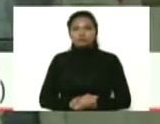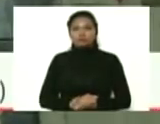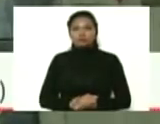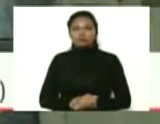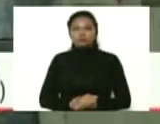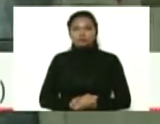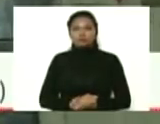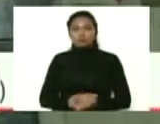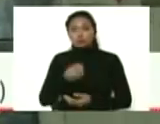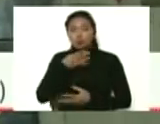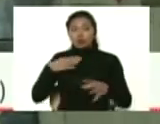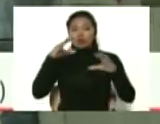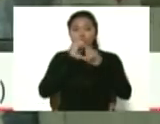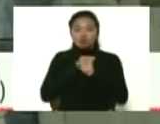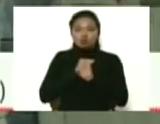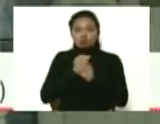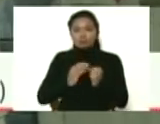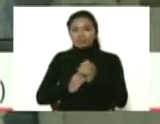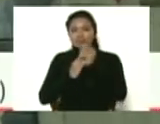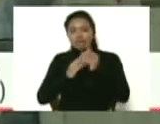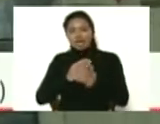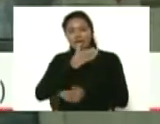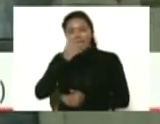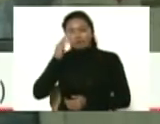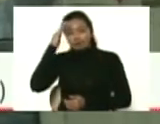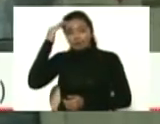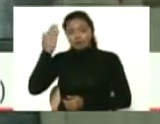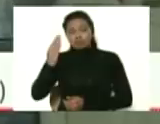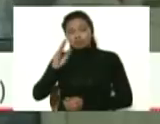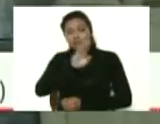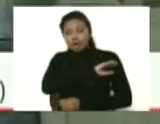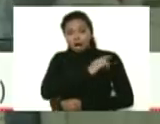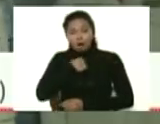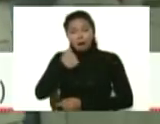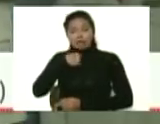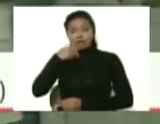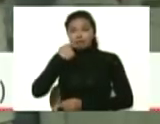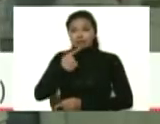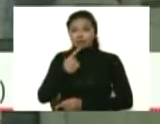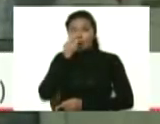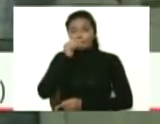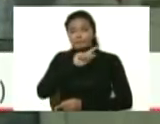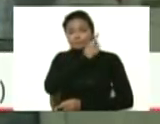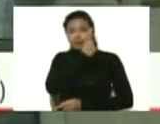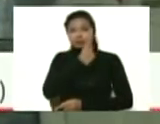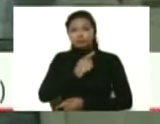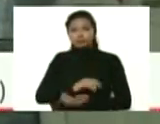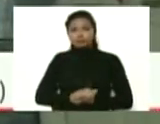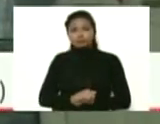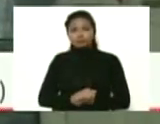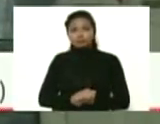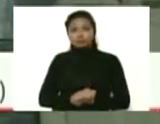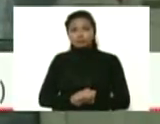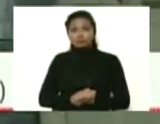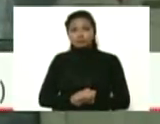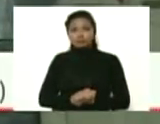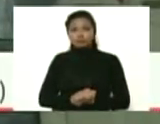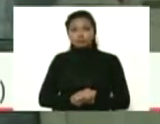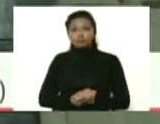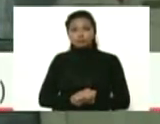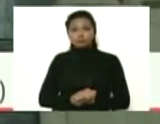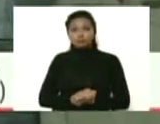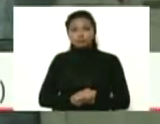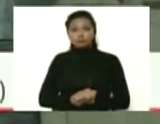El comandante en jefe miliciano, por acá le habla el primer teniente. Soy gente del